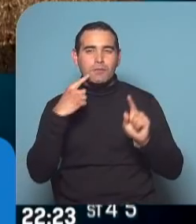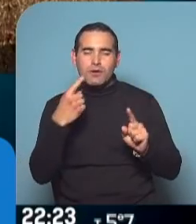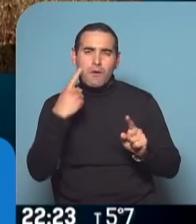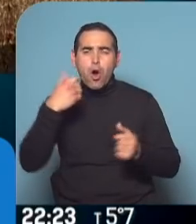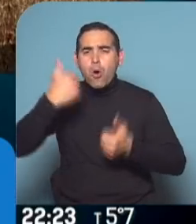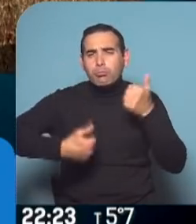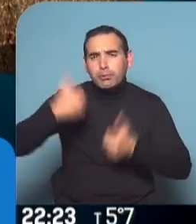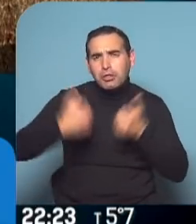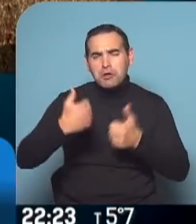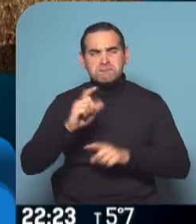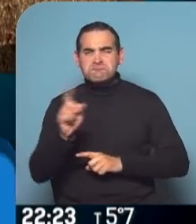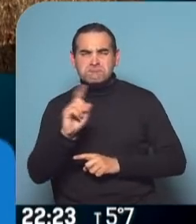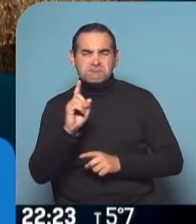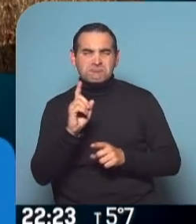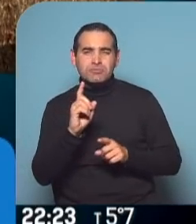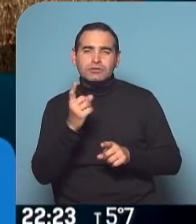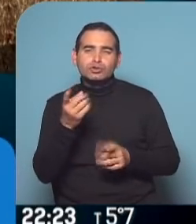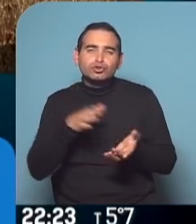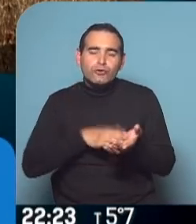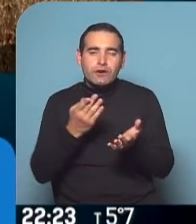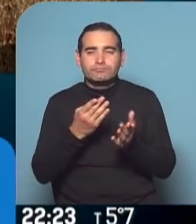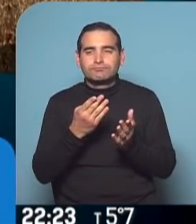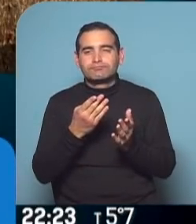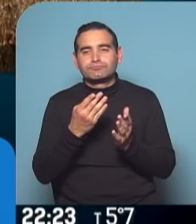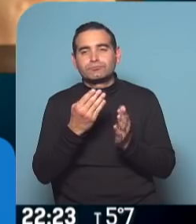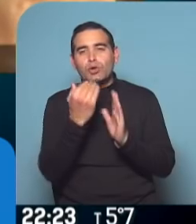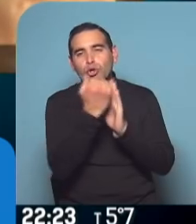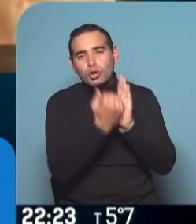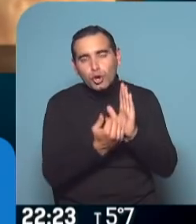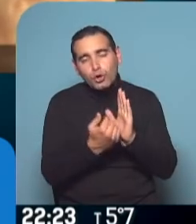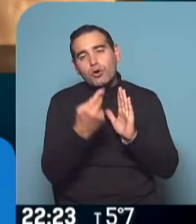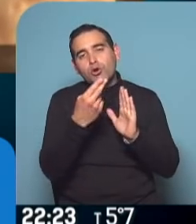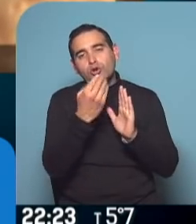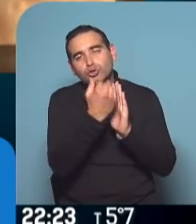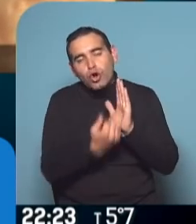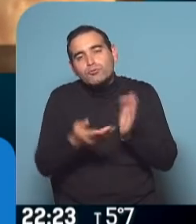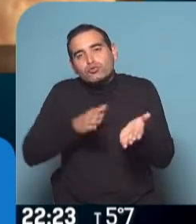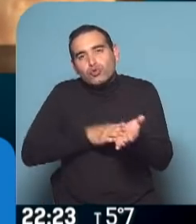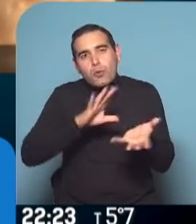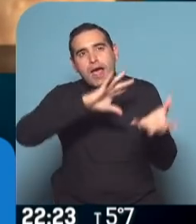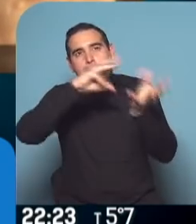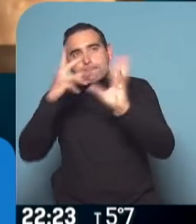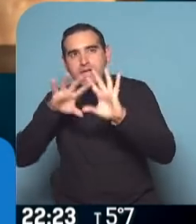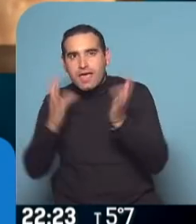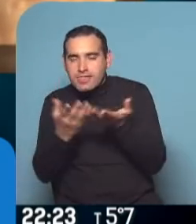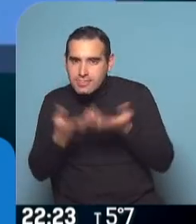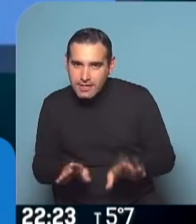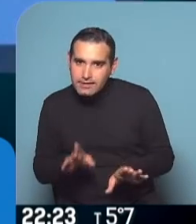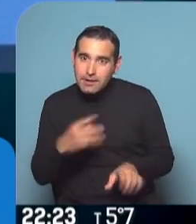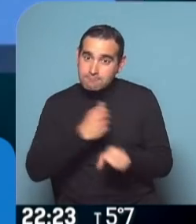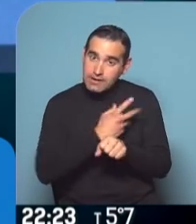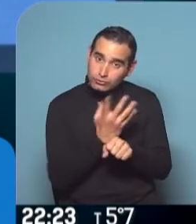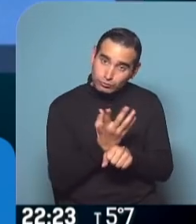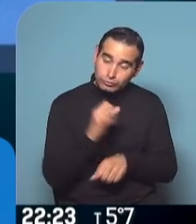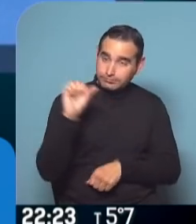competencia, sino el hecho de que las normas medioambientales en el caso del Mercosur, en buena medida, dejan mucho